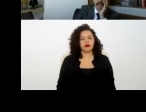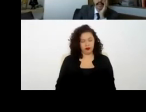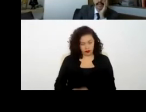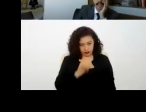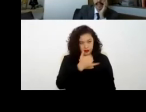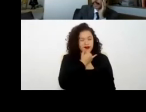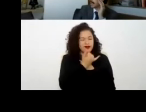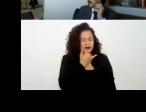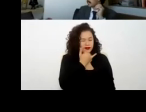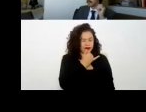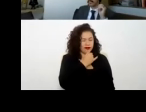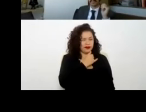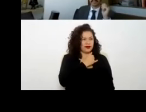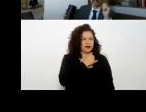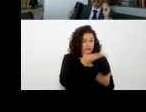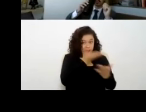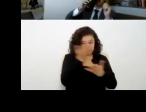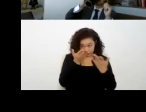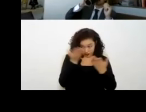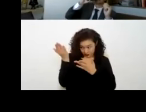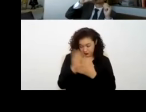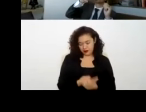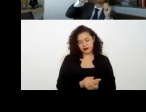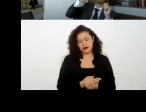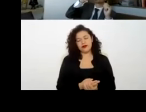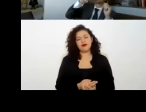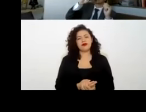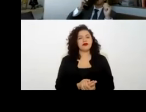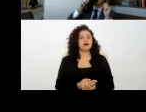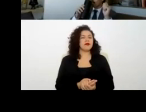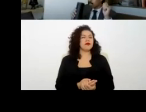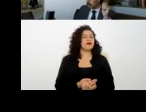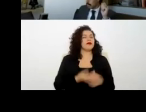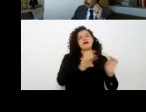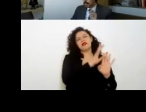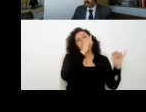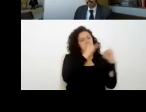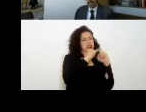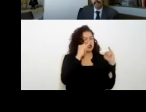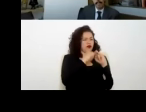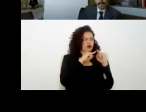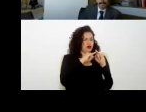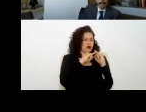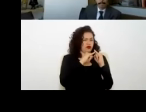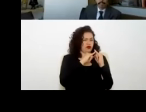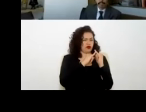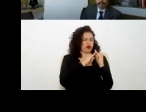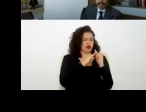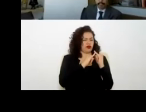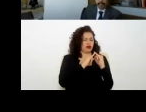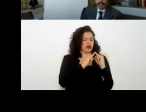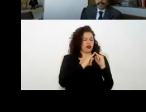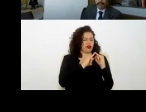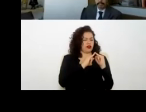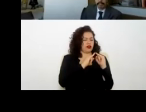perdón. Adelante, adelante. En el caso de una institución que acaba